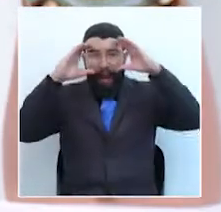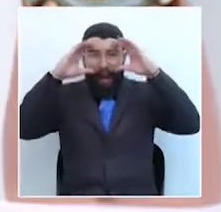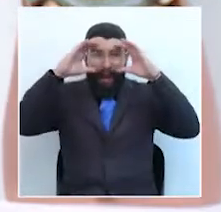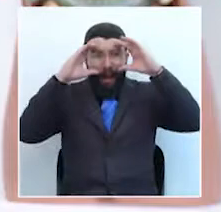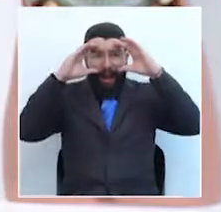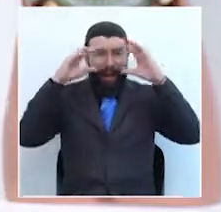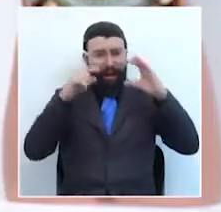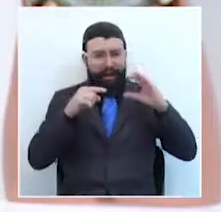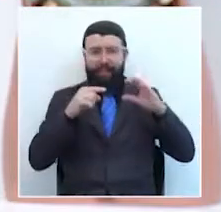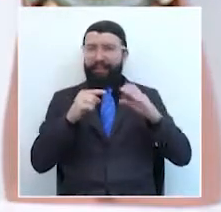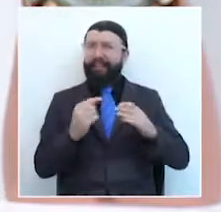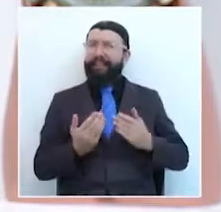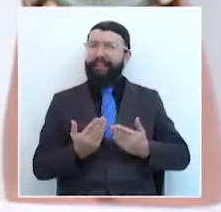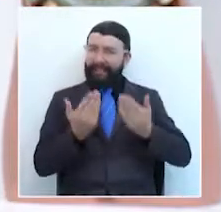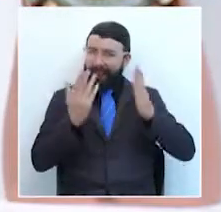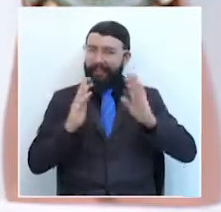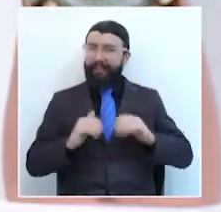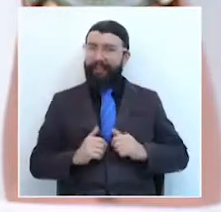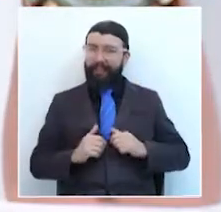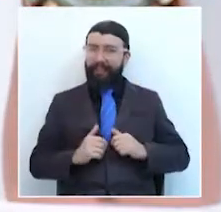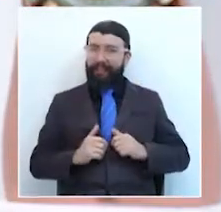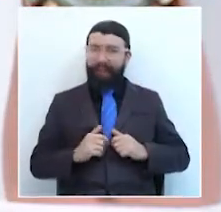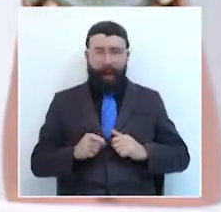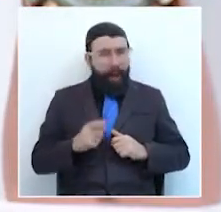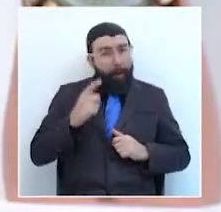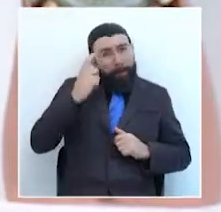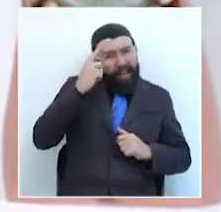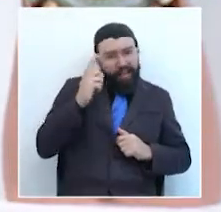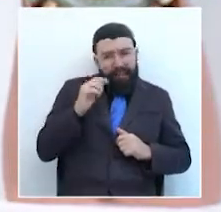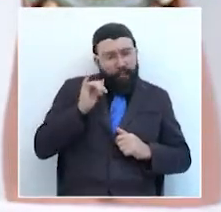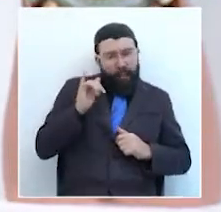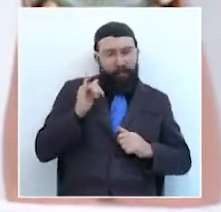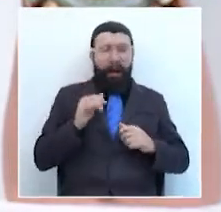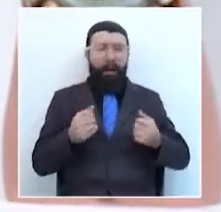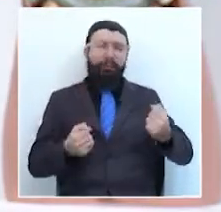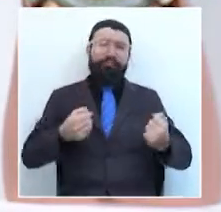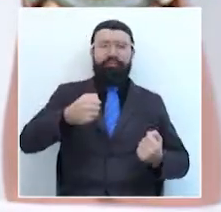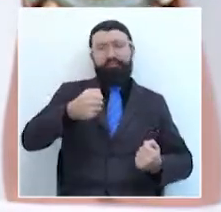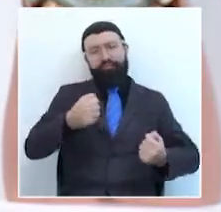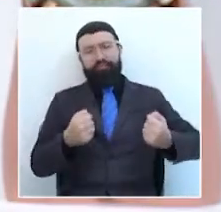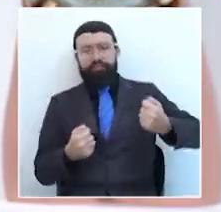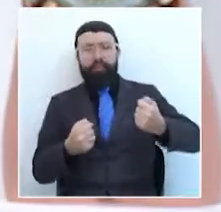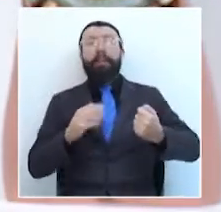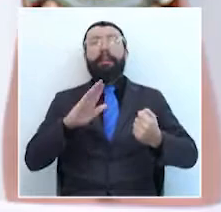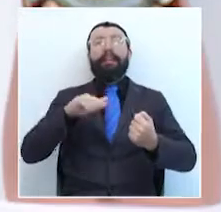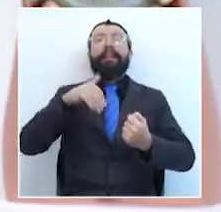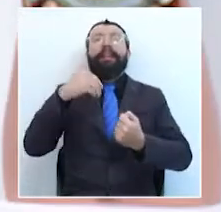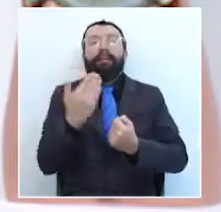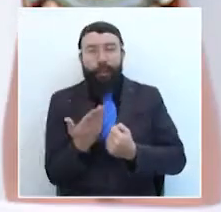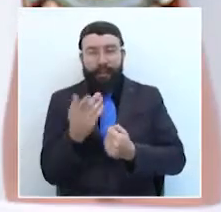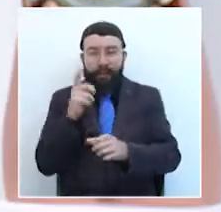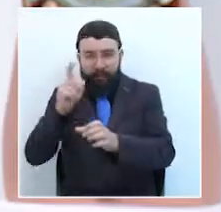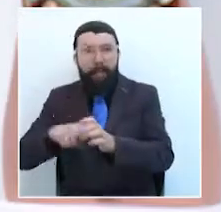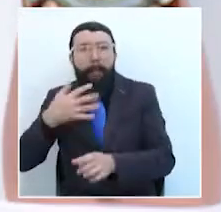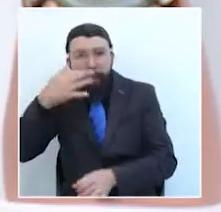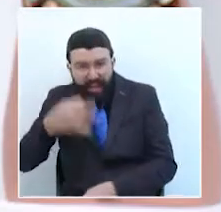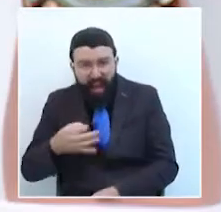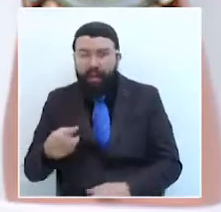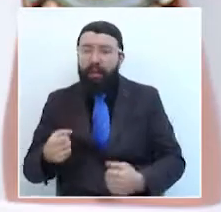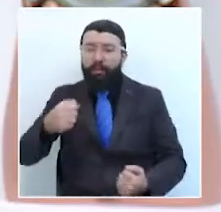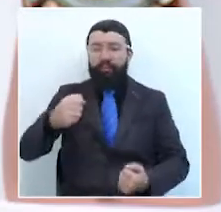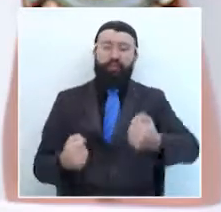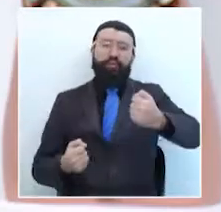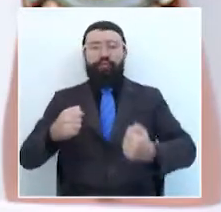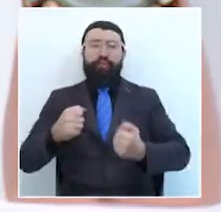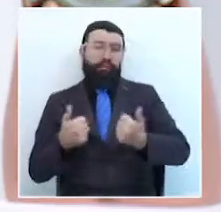se crea un contexto donde se simula que va conduciendo y ahí también se puede adaptar el programa para que simule por ejemplo si le da